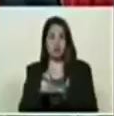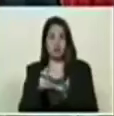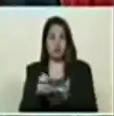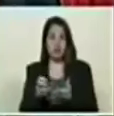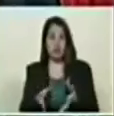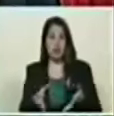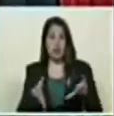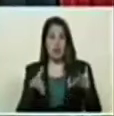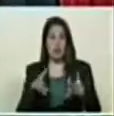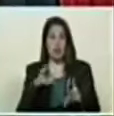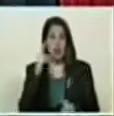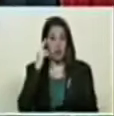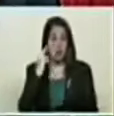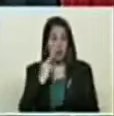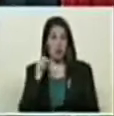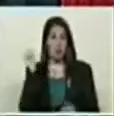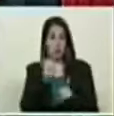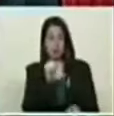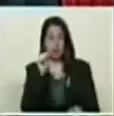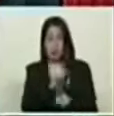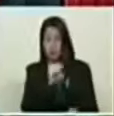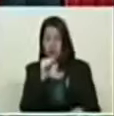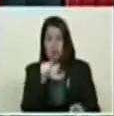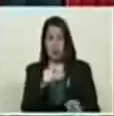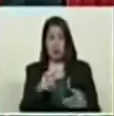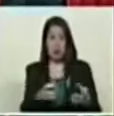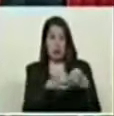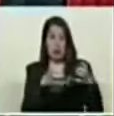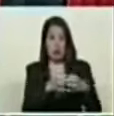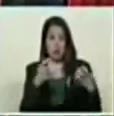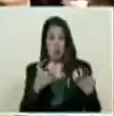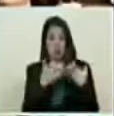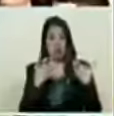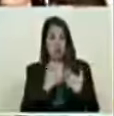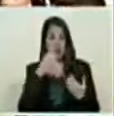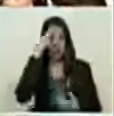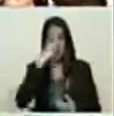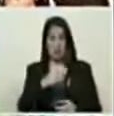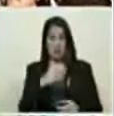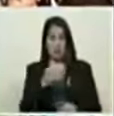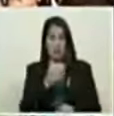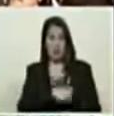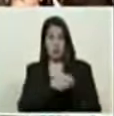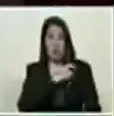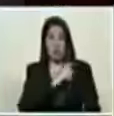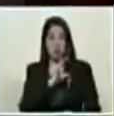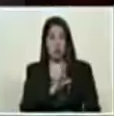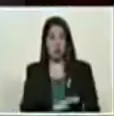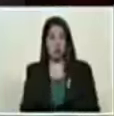la victoria de Bolívar sobre las tropas españolas desde ya.